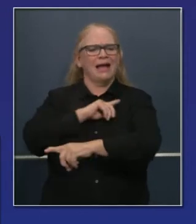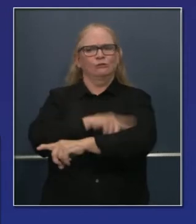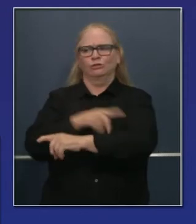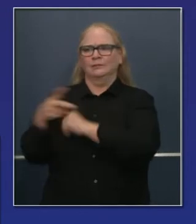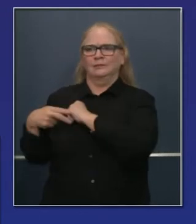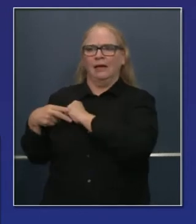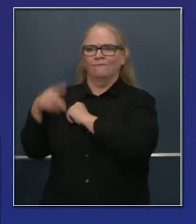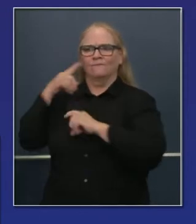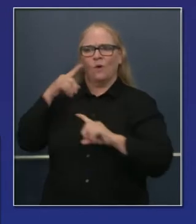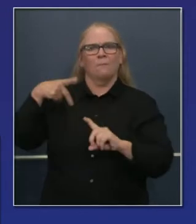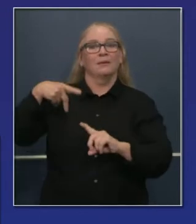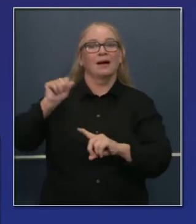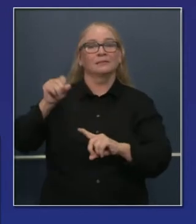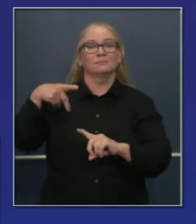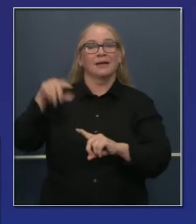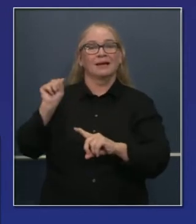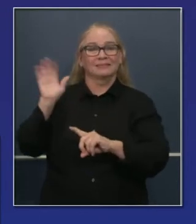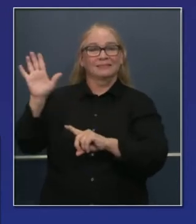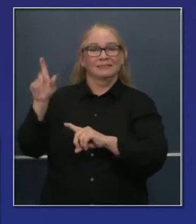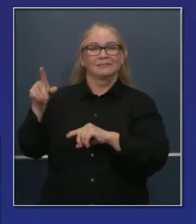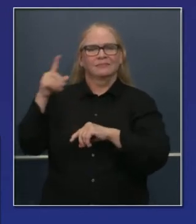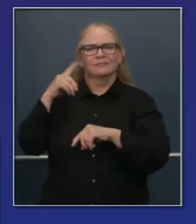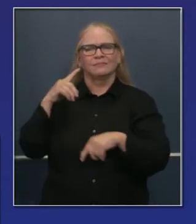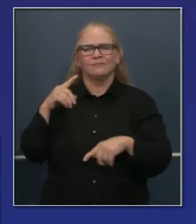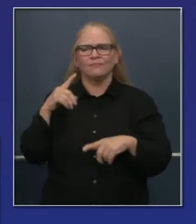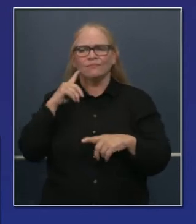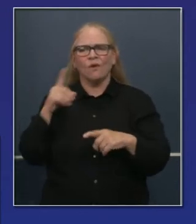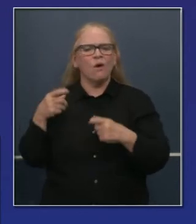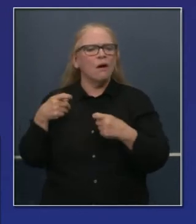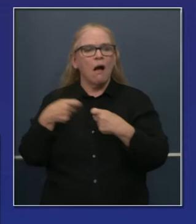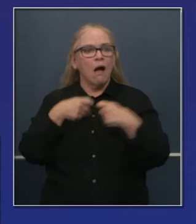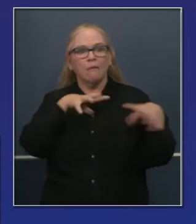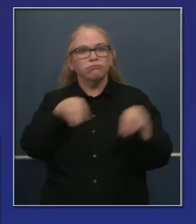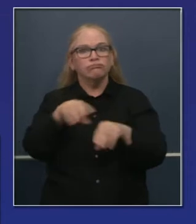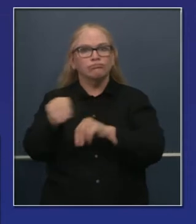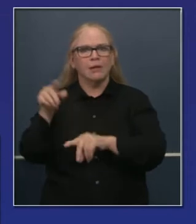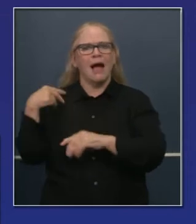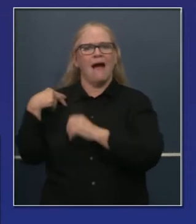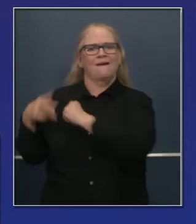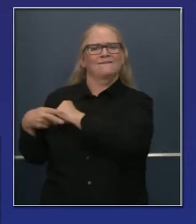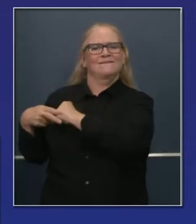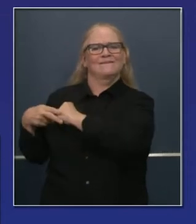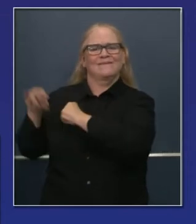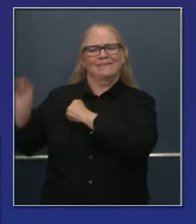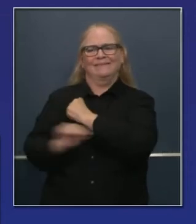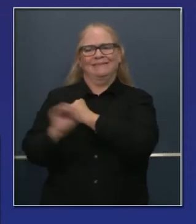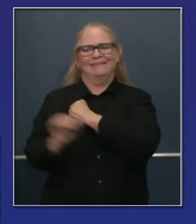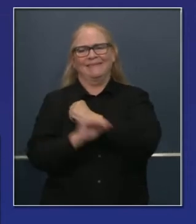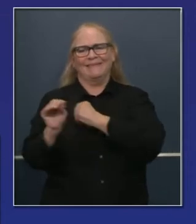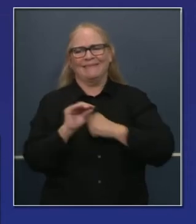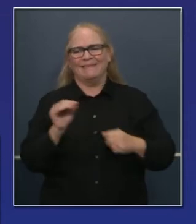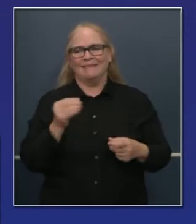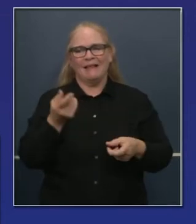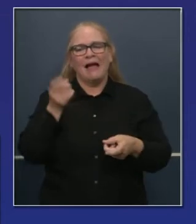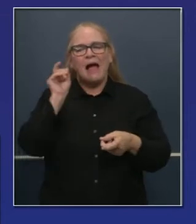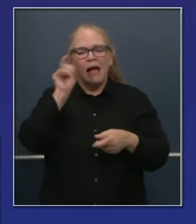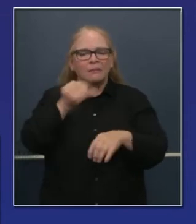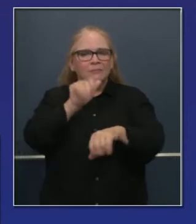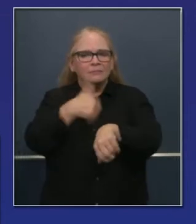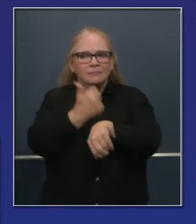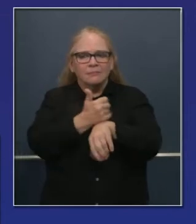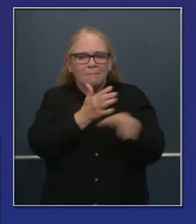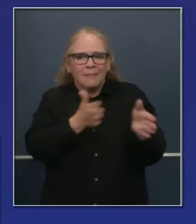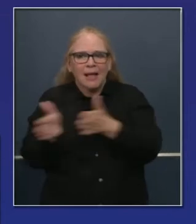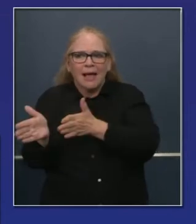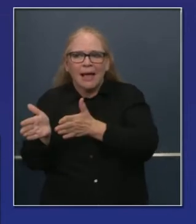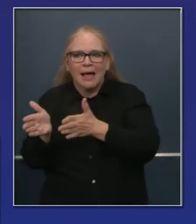protocolos de psps hemos hablado mucho de esto en los últimos en el último año las necesidades de